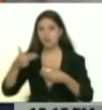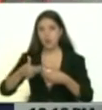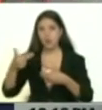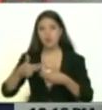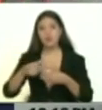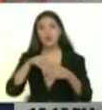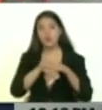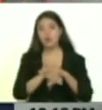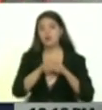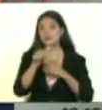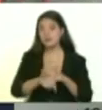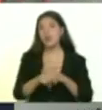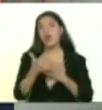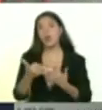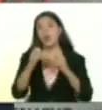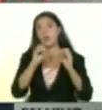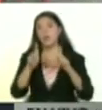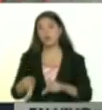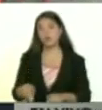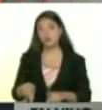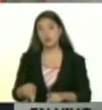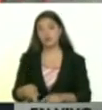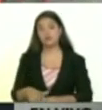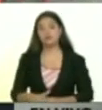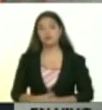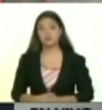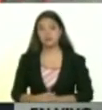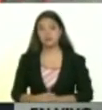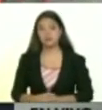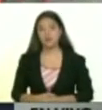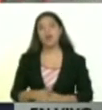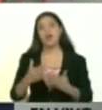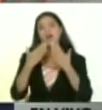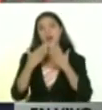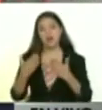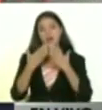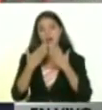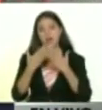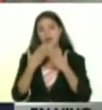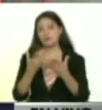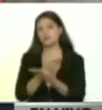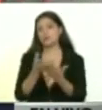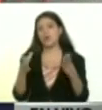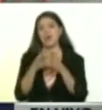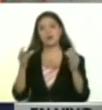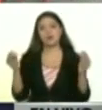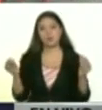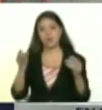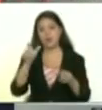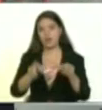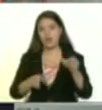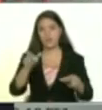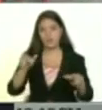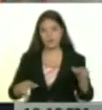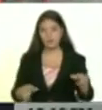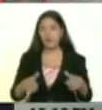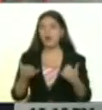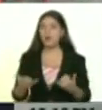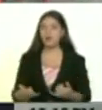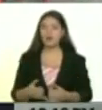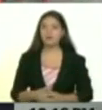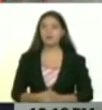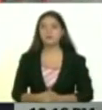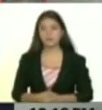los almacenes y es una oportunidad para agradecer también a todos mis colegas quienes no